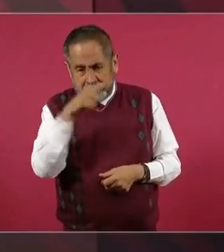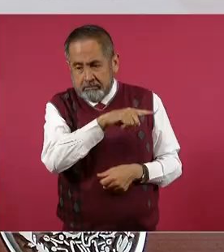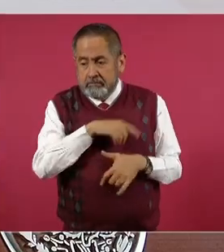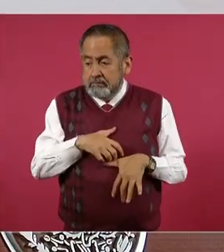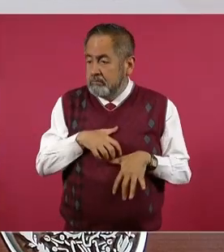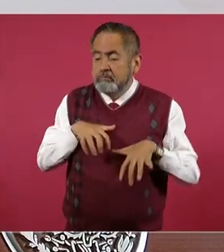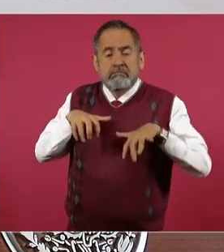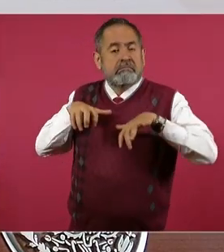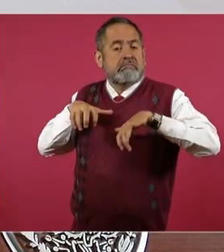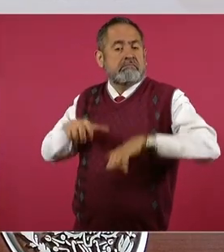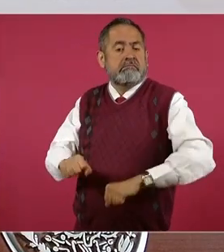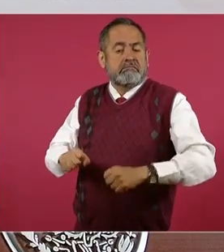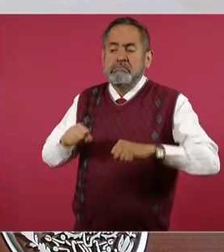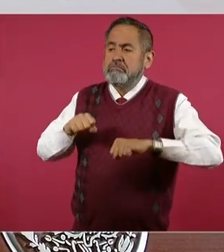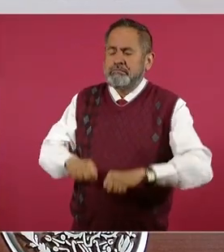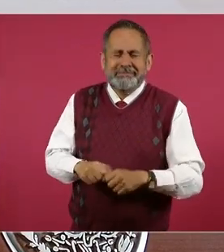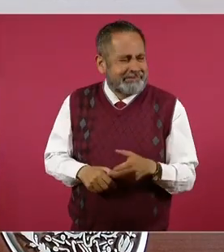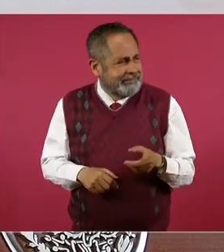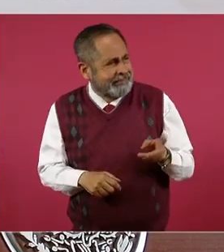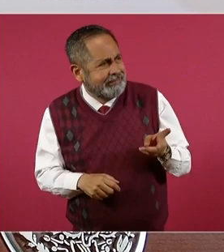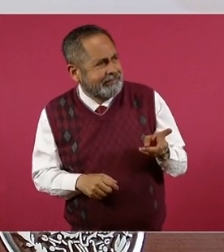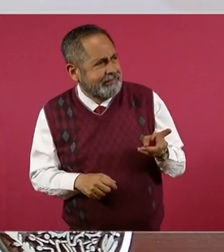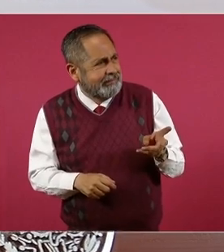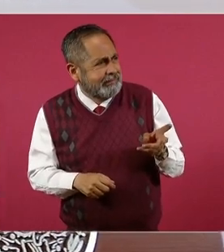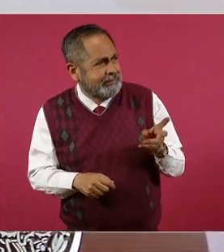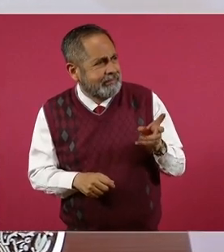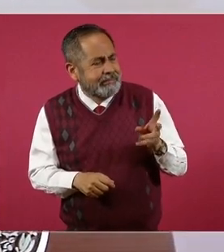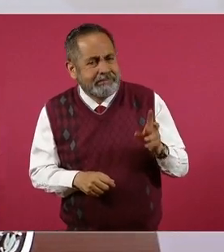imponerse. Entonces,